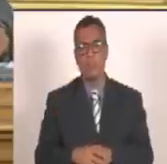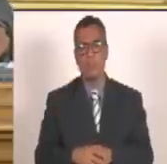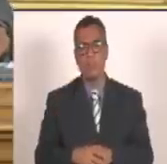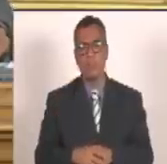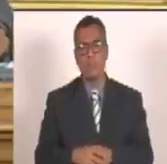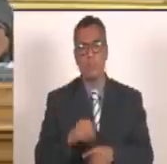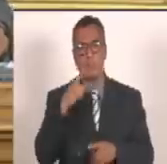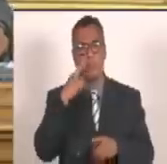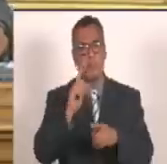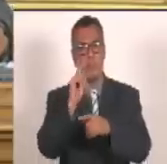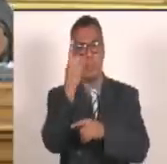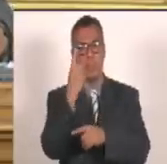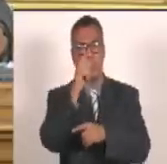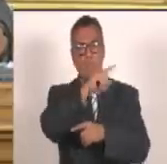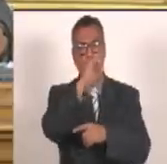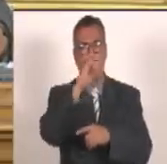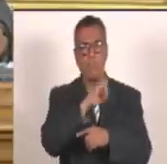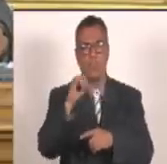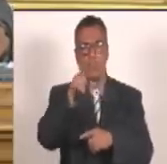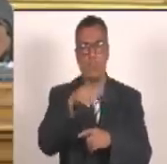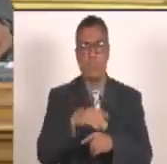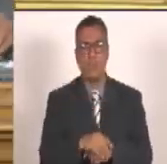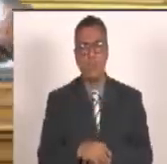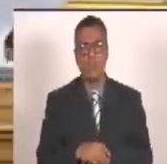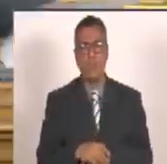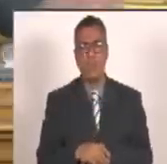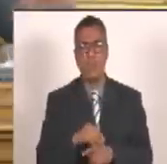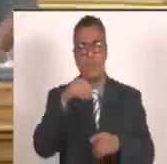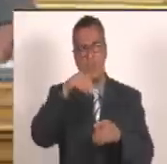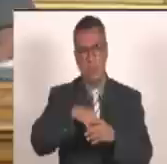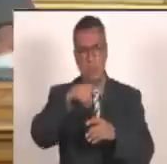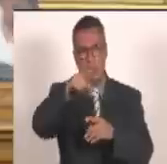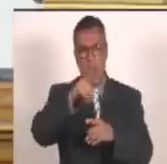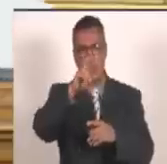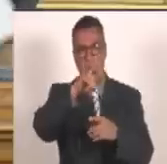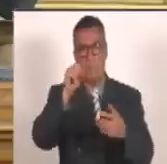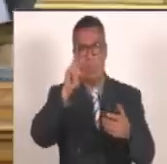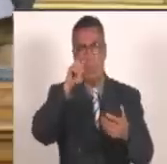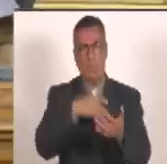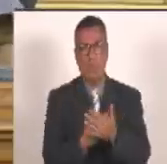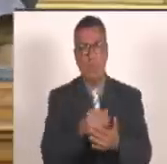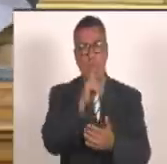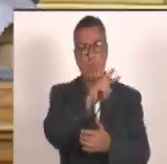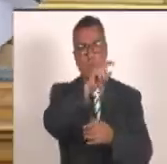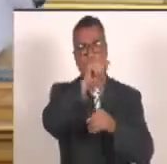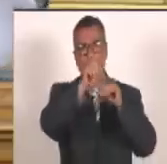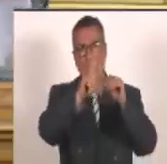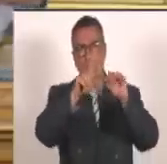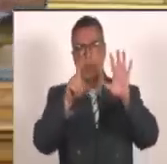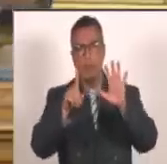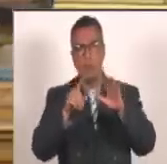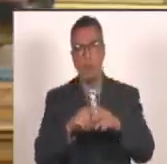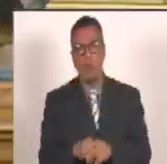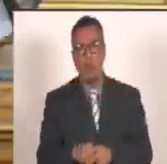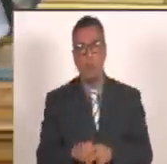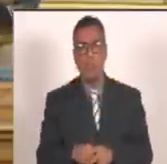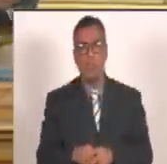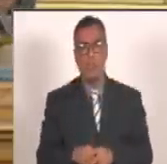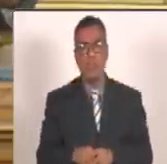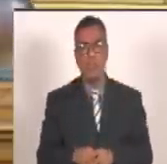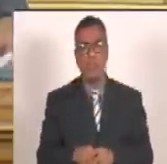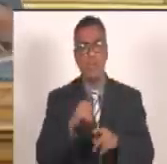quien funge como diputado principal por el estado Zulia, electo para el periodo 2021-2026, lleva desde hace chamba al pobre